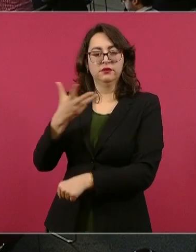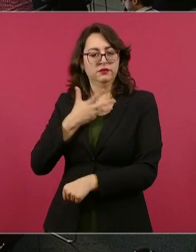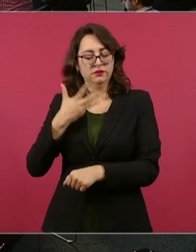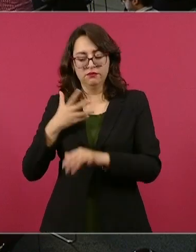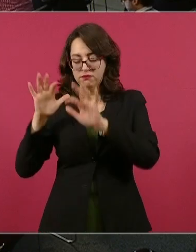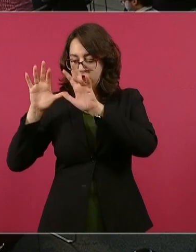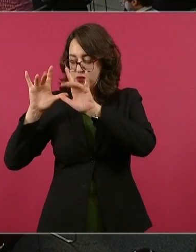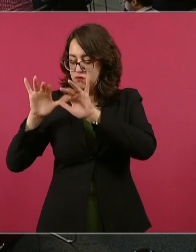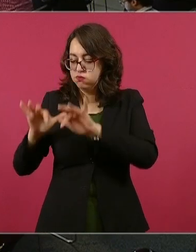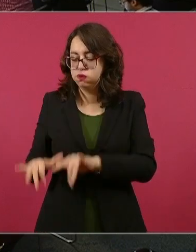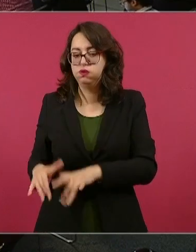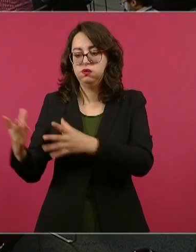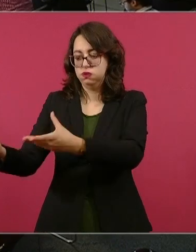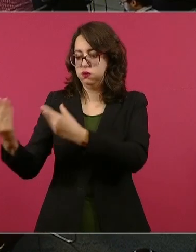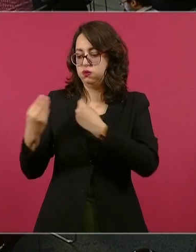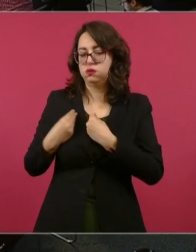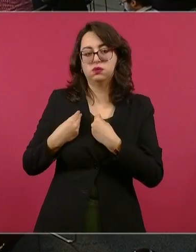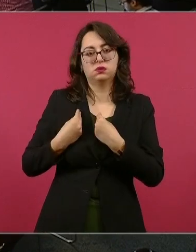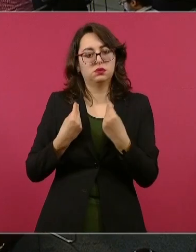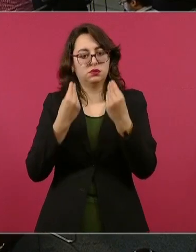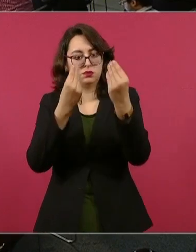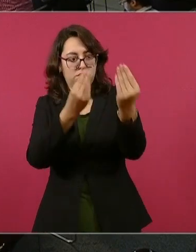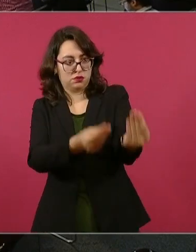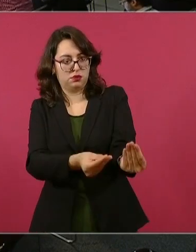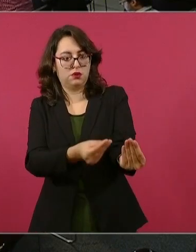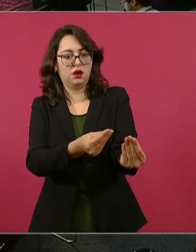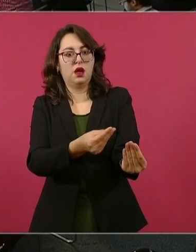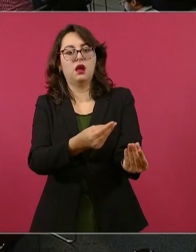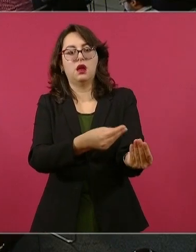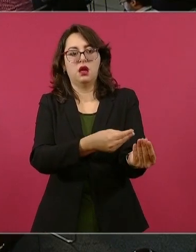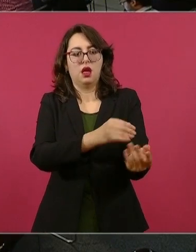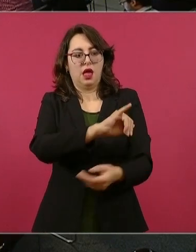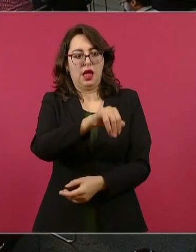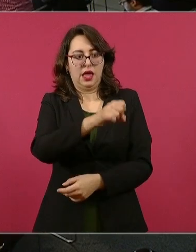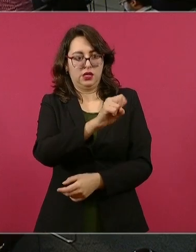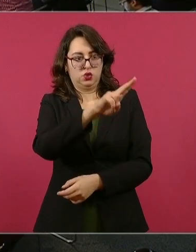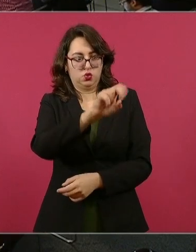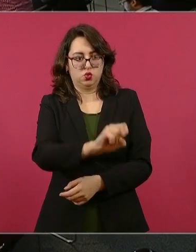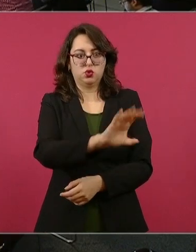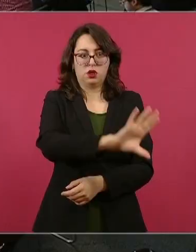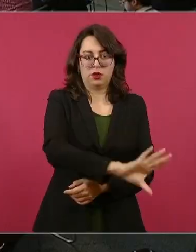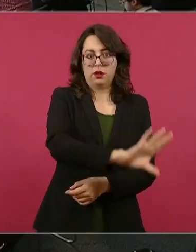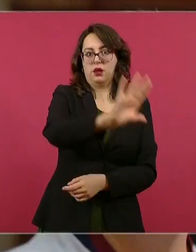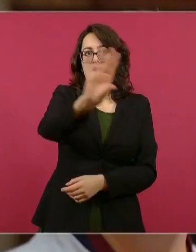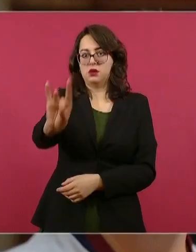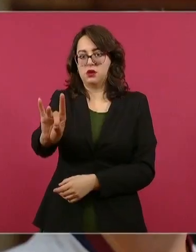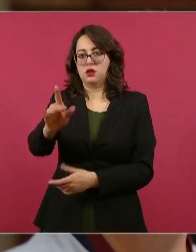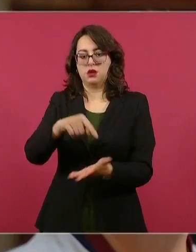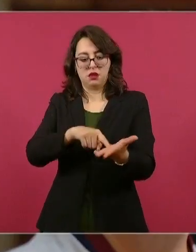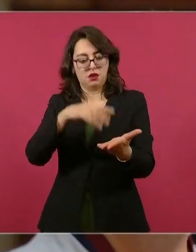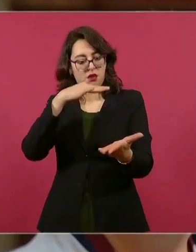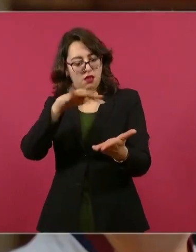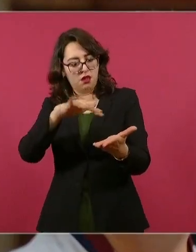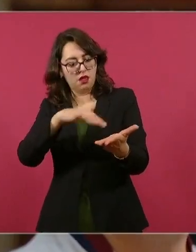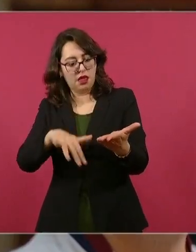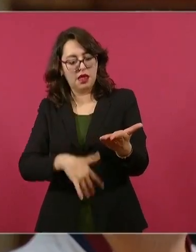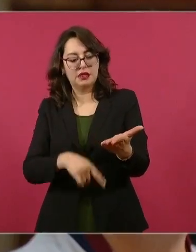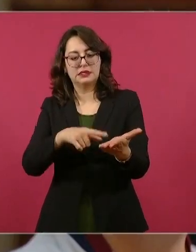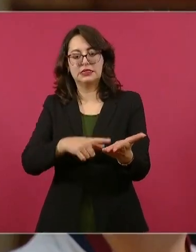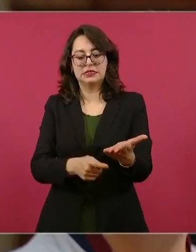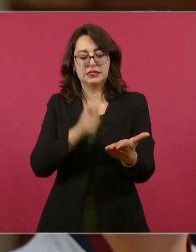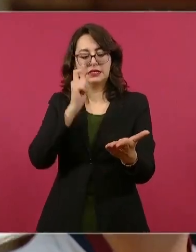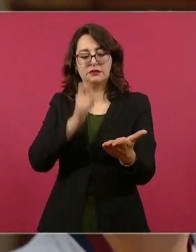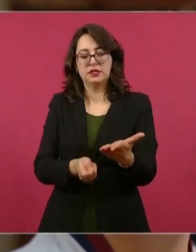relatoría a través de Jesús, para que usted conozca qué es lo que están planteando y que solicitan esto, y